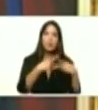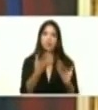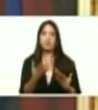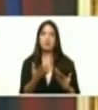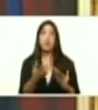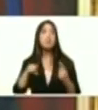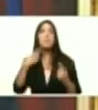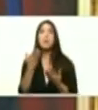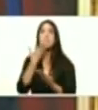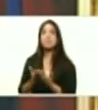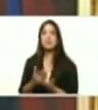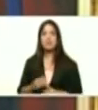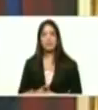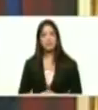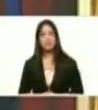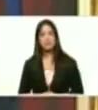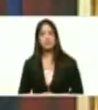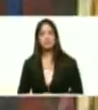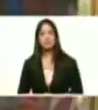Ponte a parir.